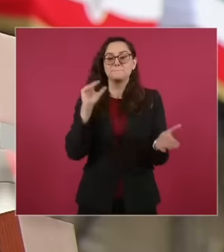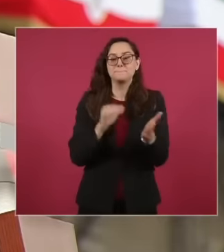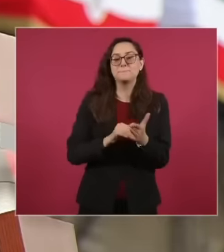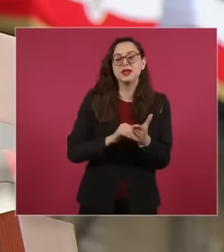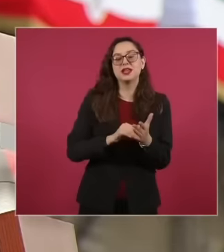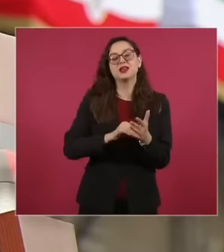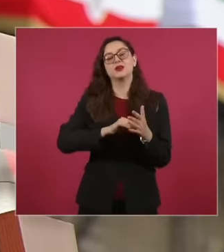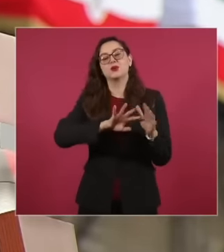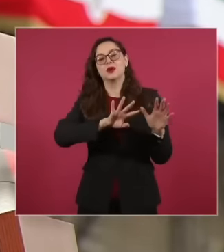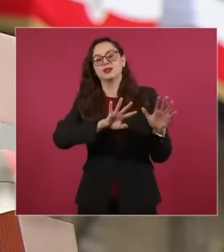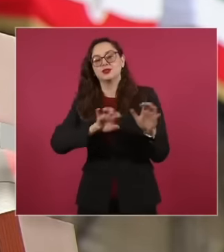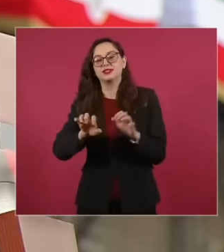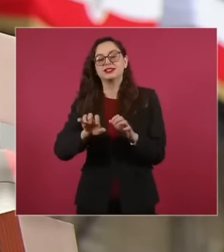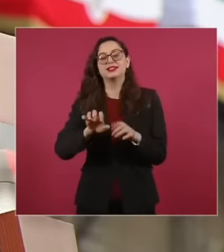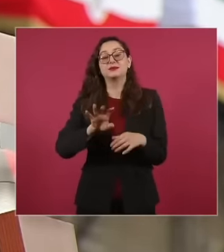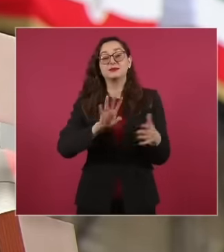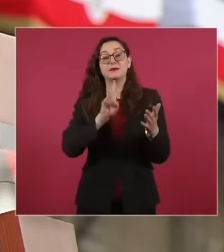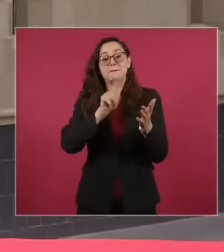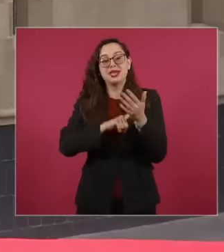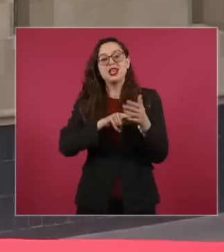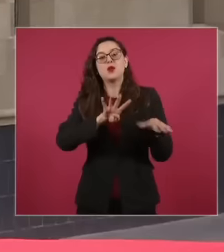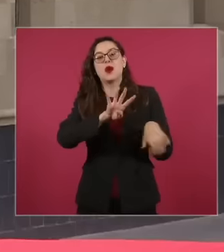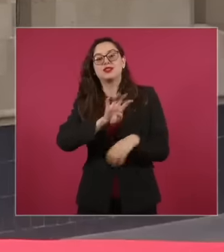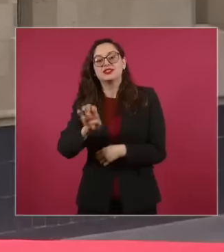1,418 conferencias.